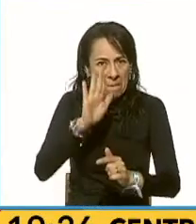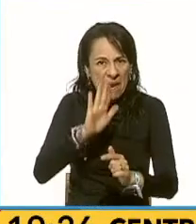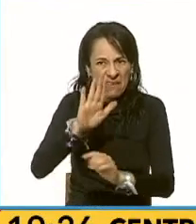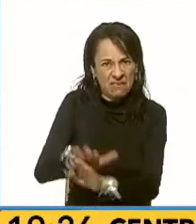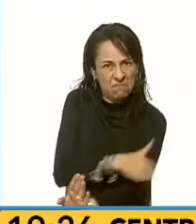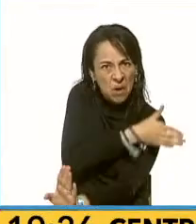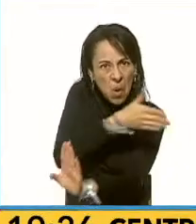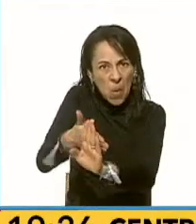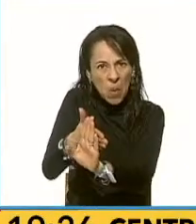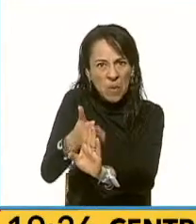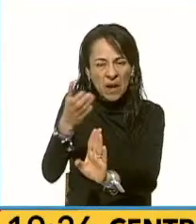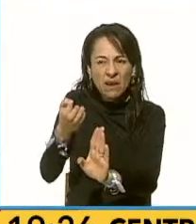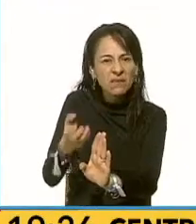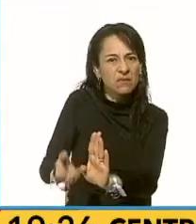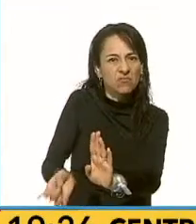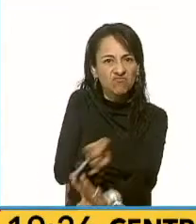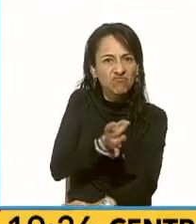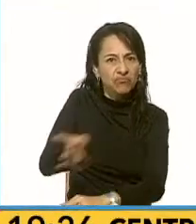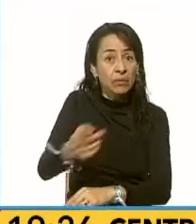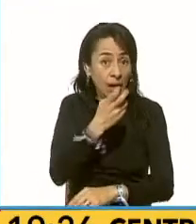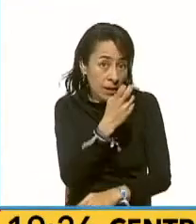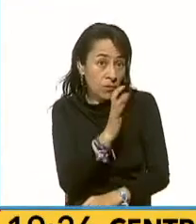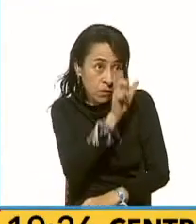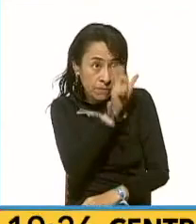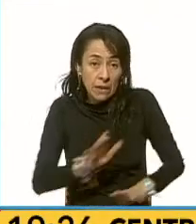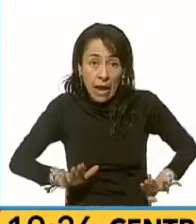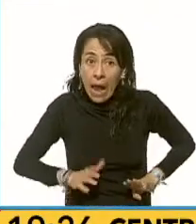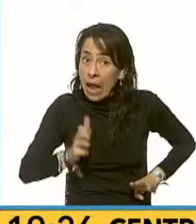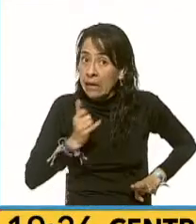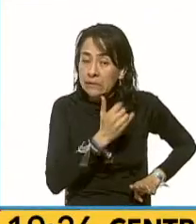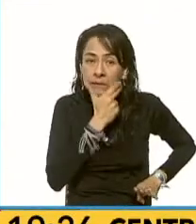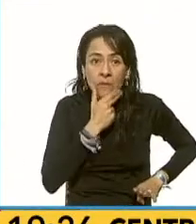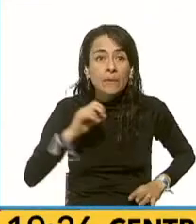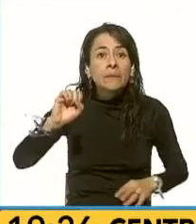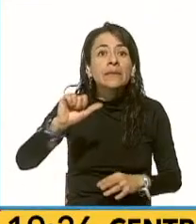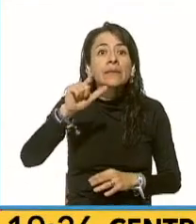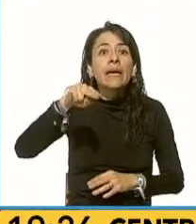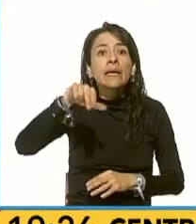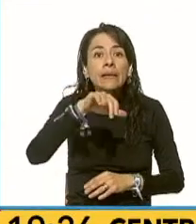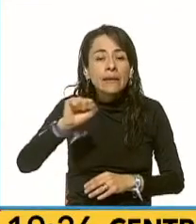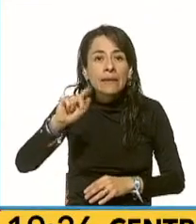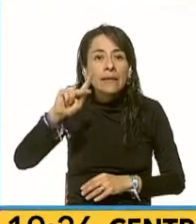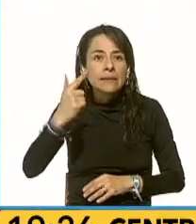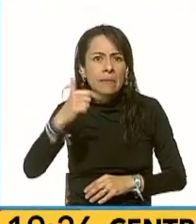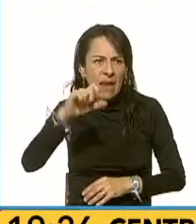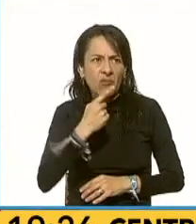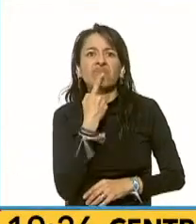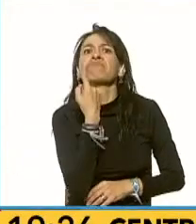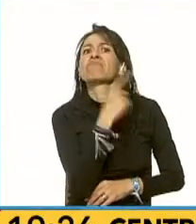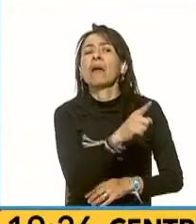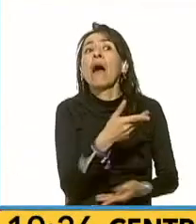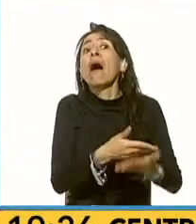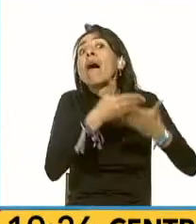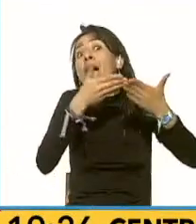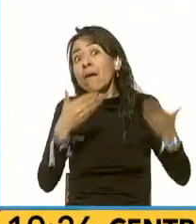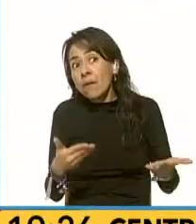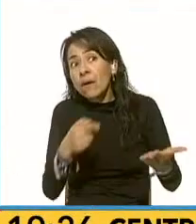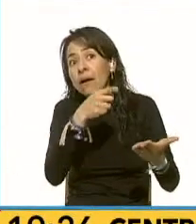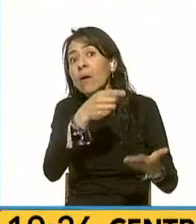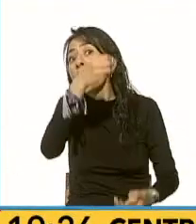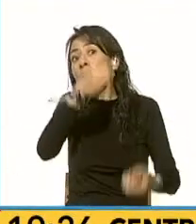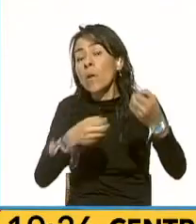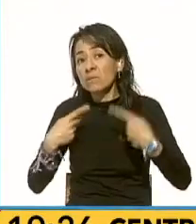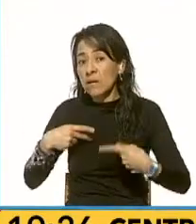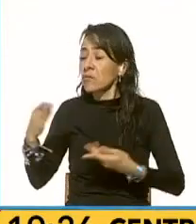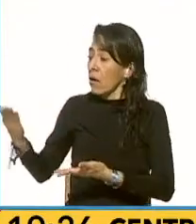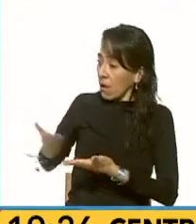Ricardo Salinas Pliego al hacer esta demanda, al presentarla. Y, bueno, ahora que ya fue admitida por el juez, pues todo lo que